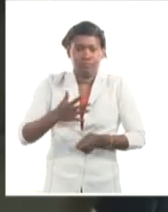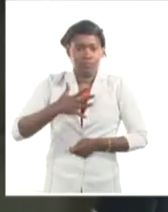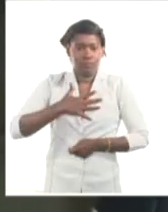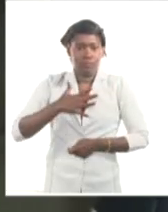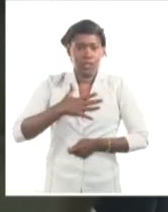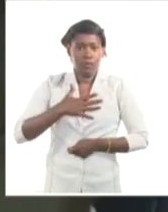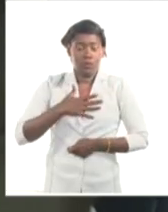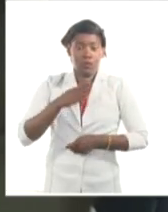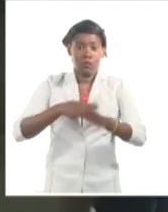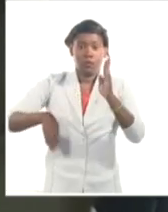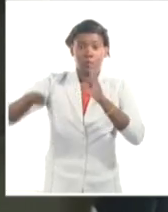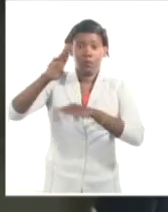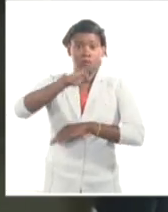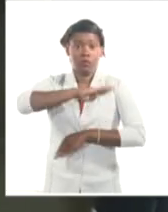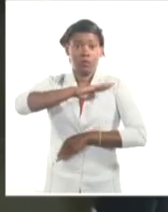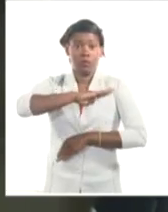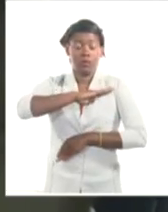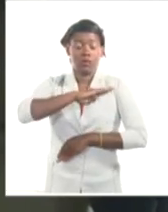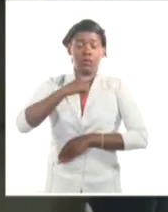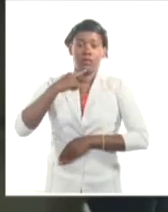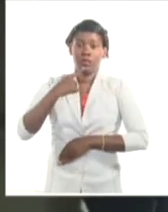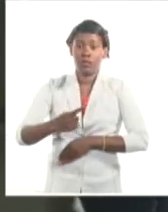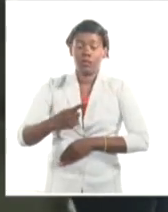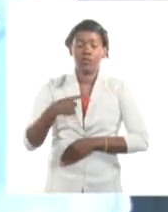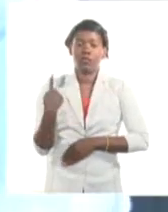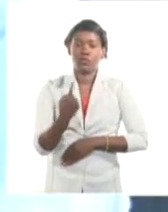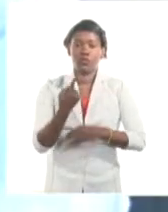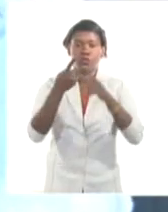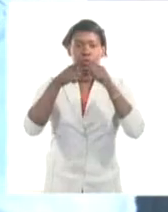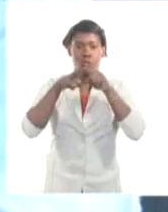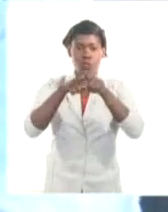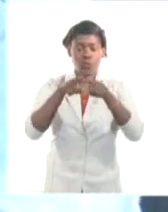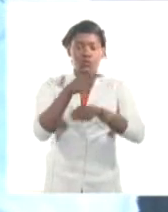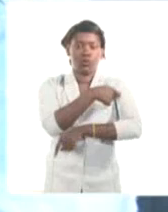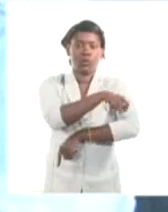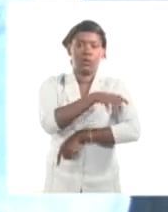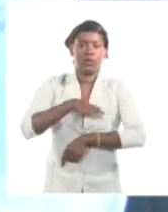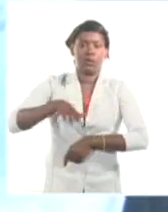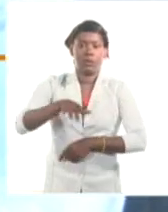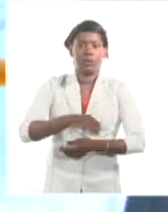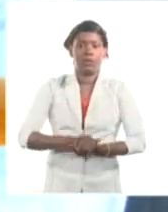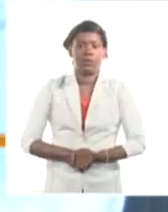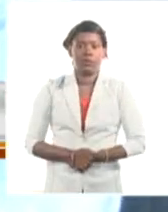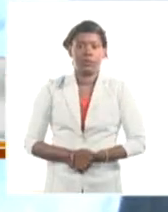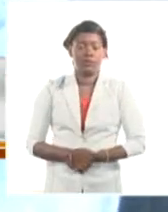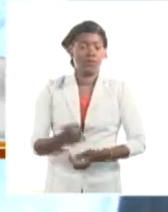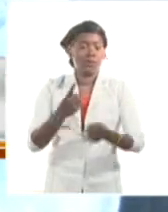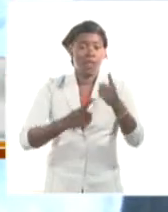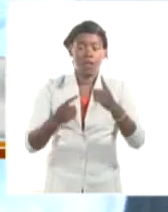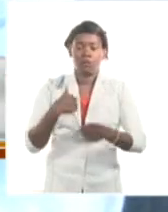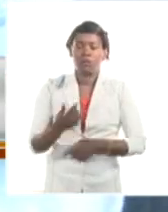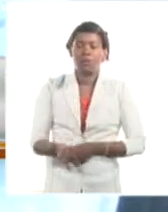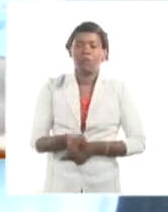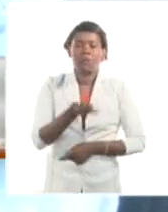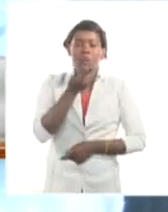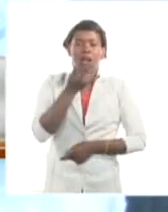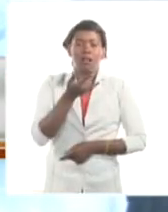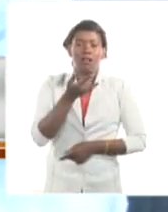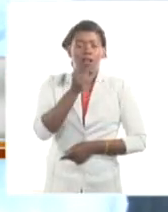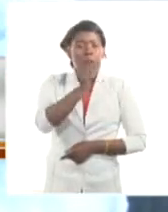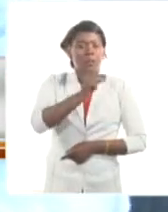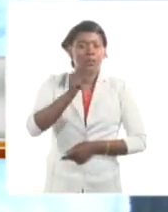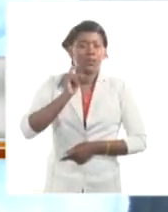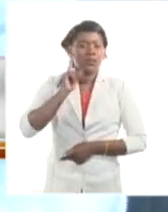interior que el Ministerio del interior estará de seguro siempre con tus sueños y si hay algo que molesta molesta al hombre del